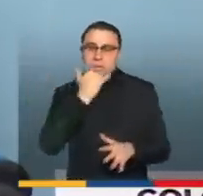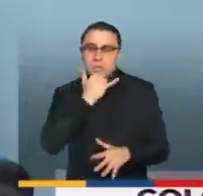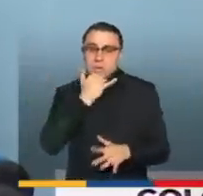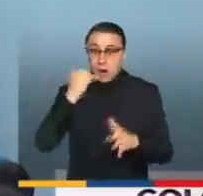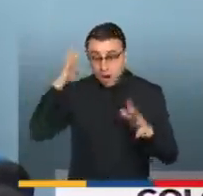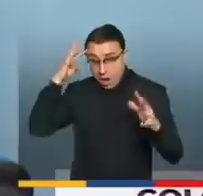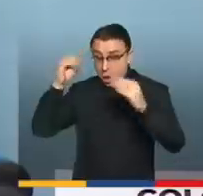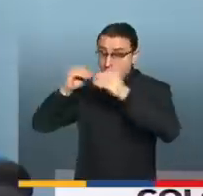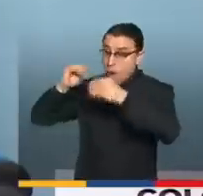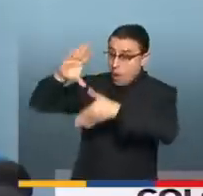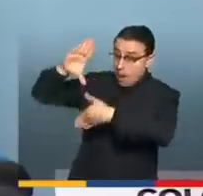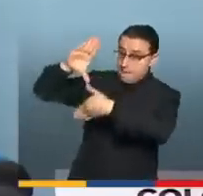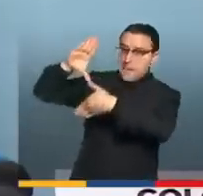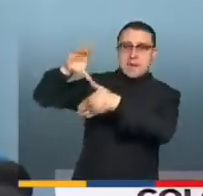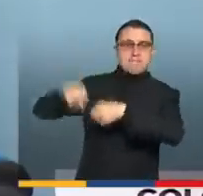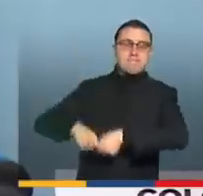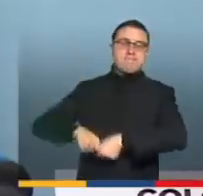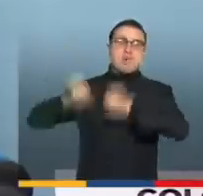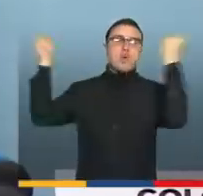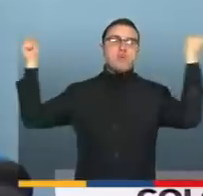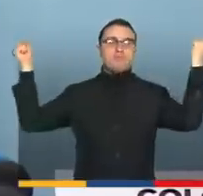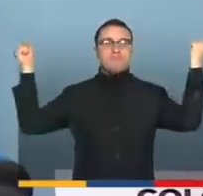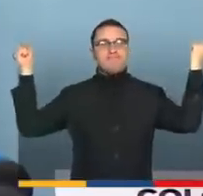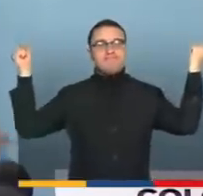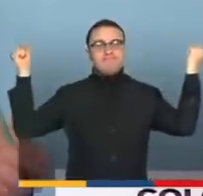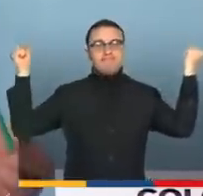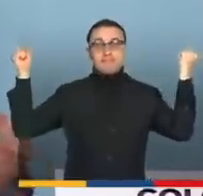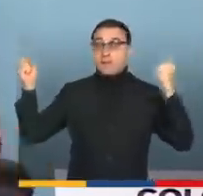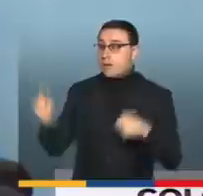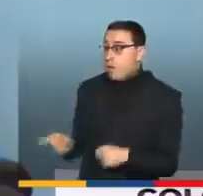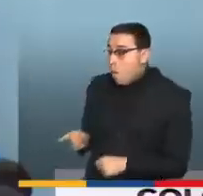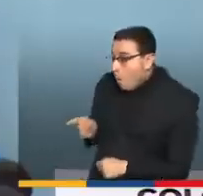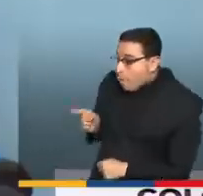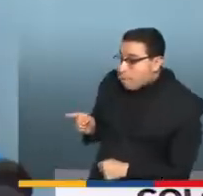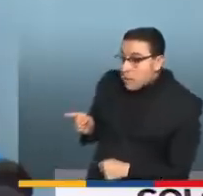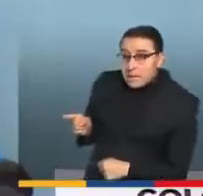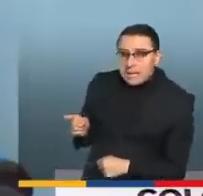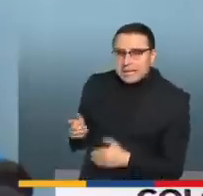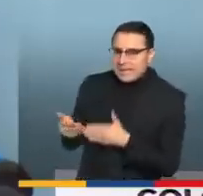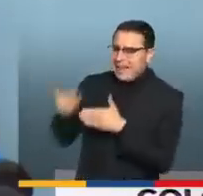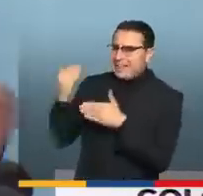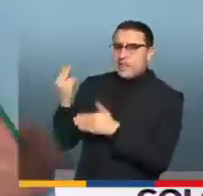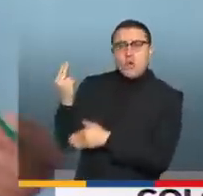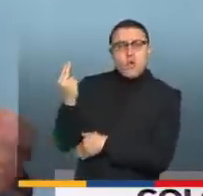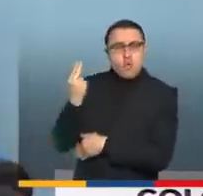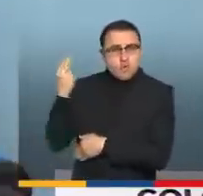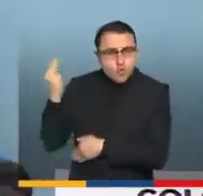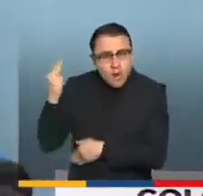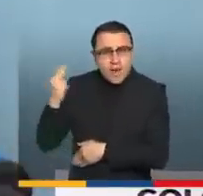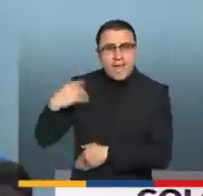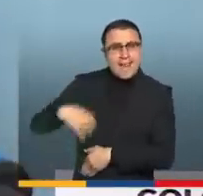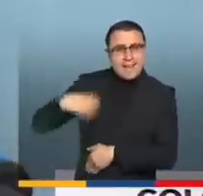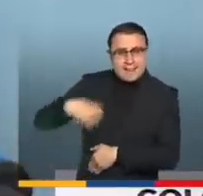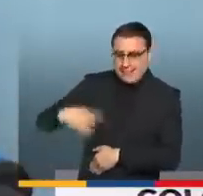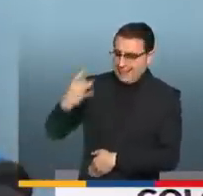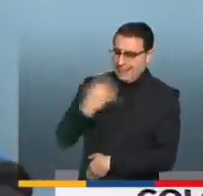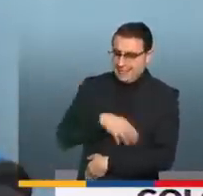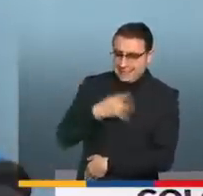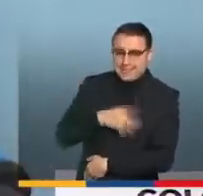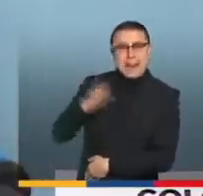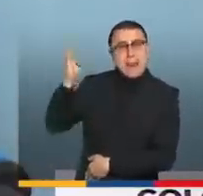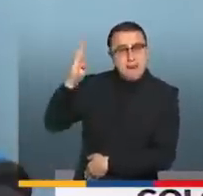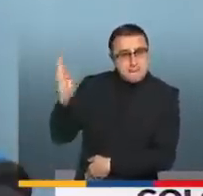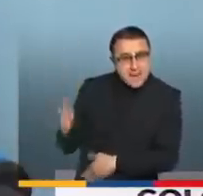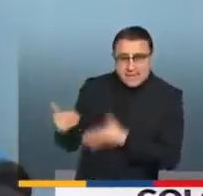Americana. A partir de ahí, Uruguay un poco antes, Argentina, Chile, Brasil, un